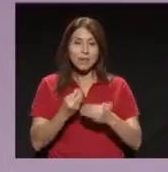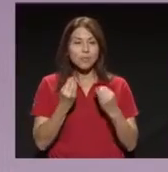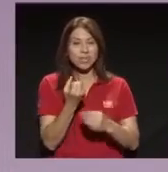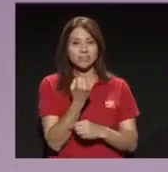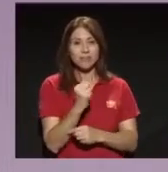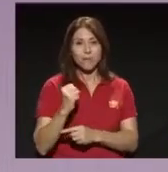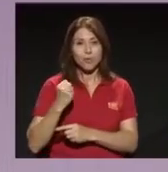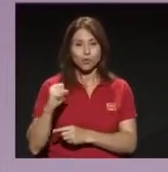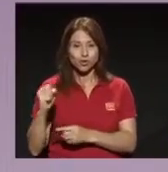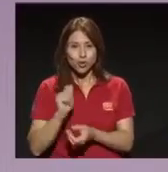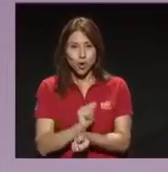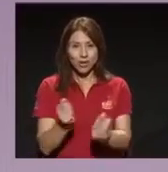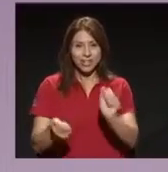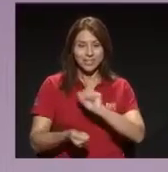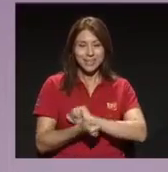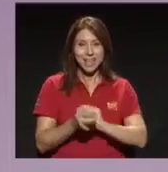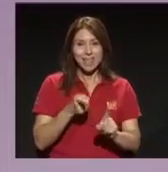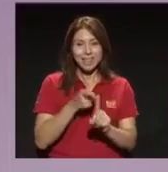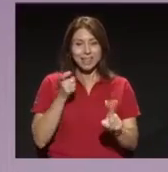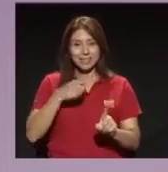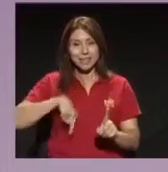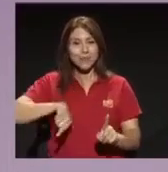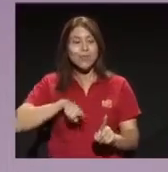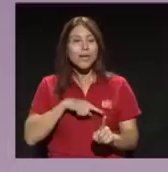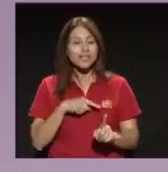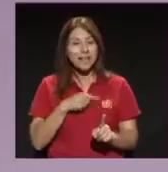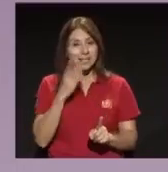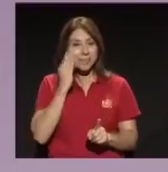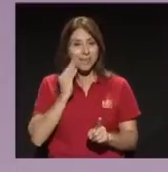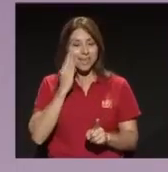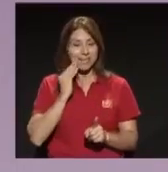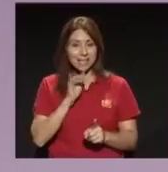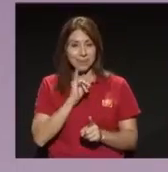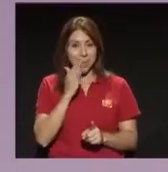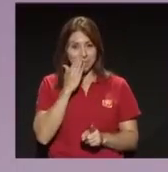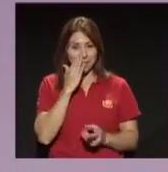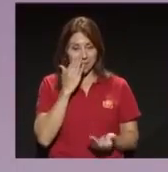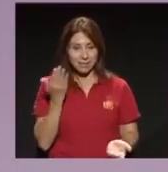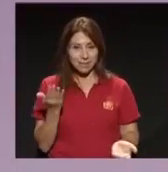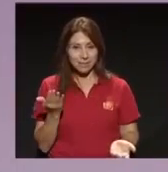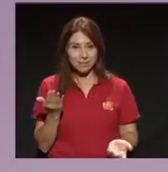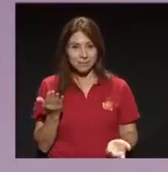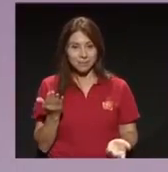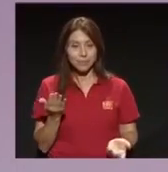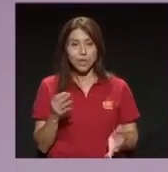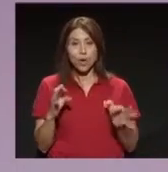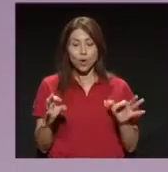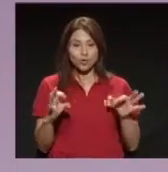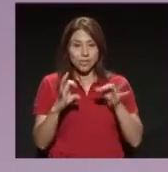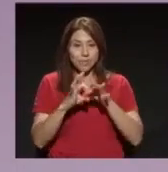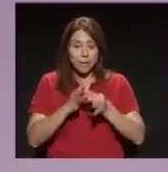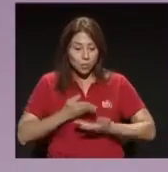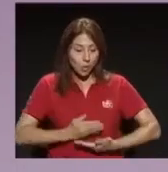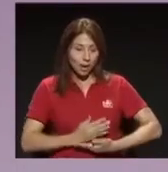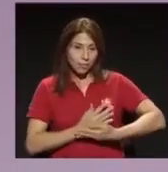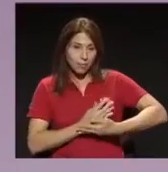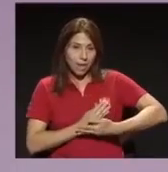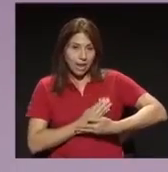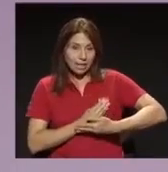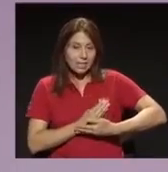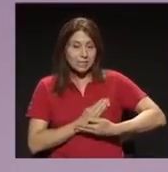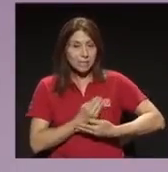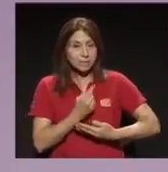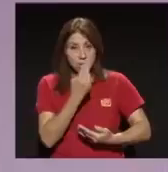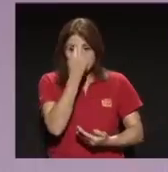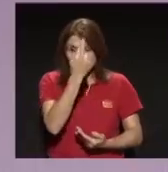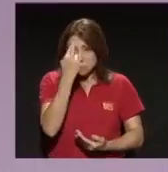desde nuestra desde nuestra desde nuestras vivencias maternas verdad con respecto a la lactancia respetamos bueno yo al